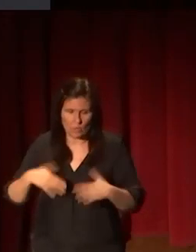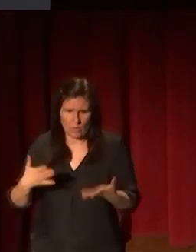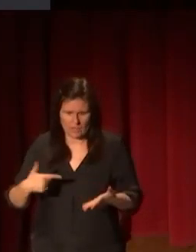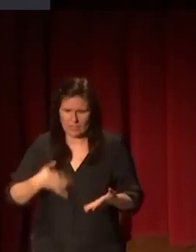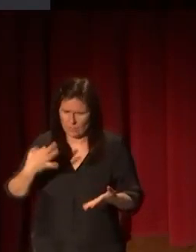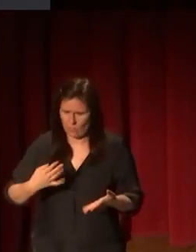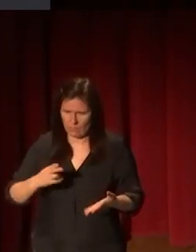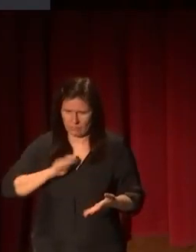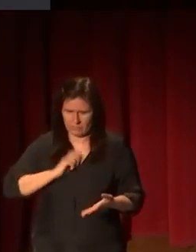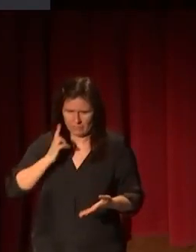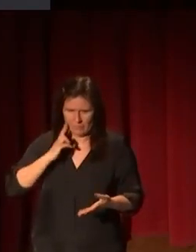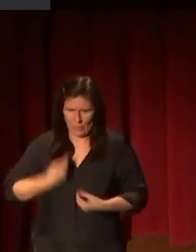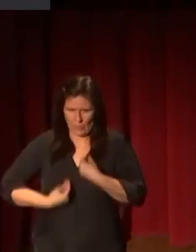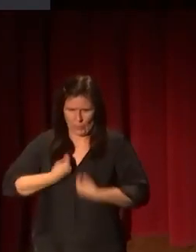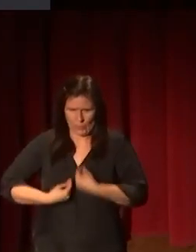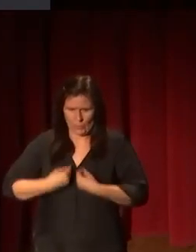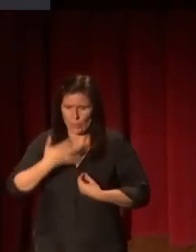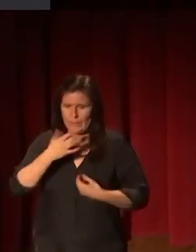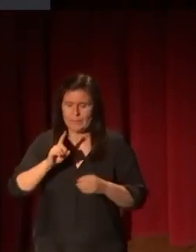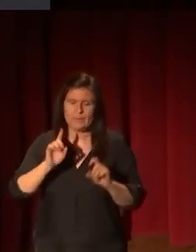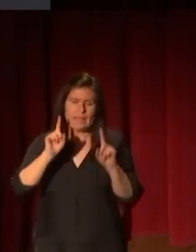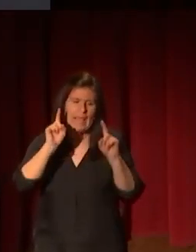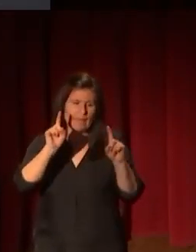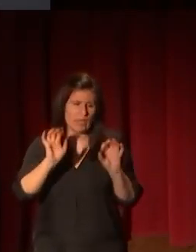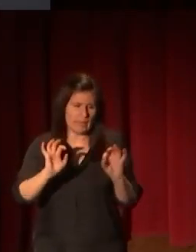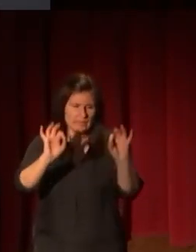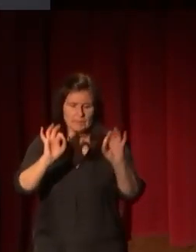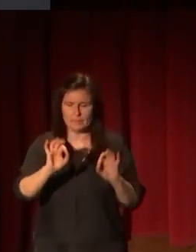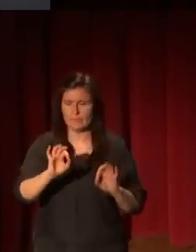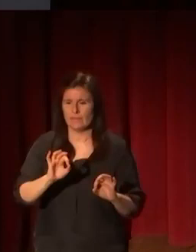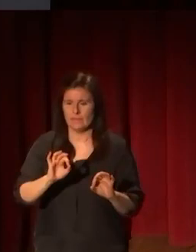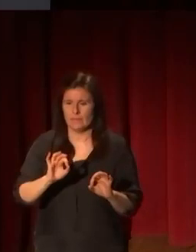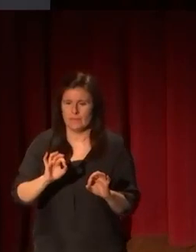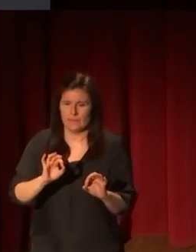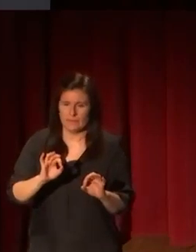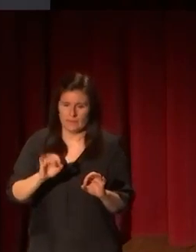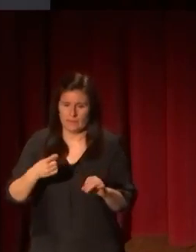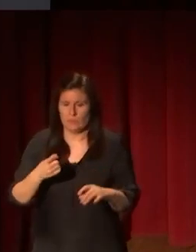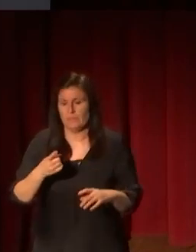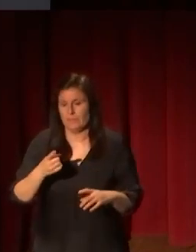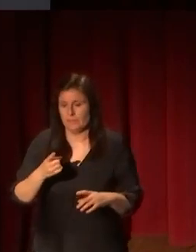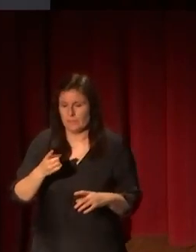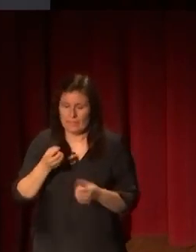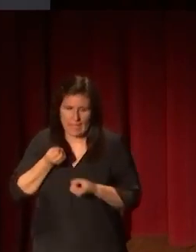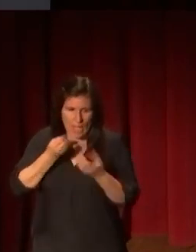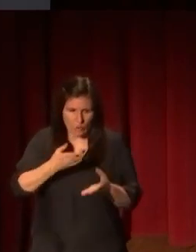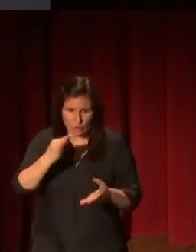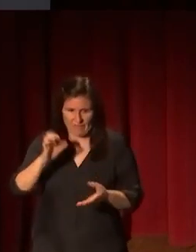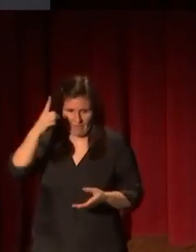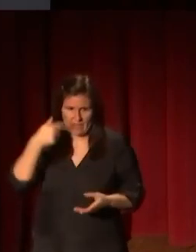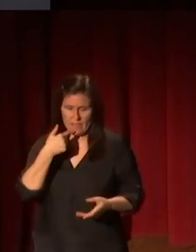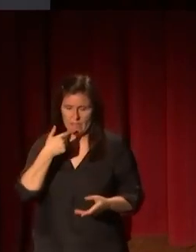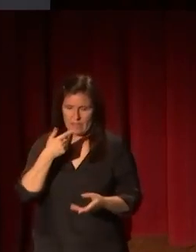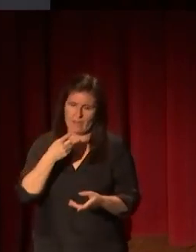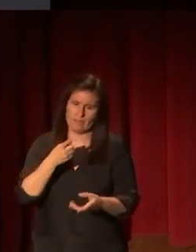aterradoras eran los aleccionadores autos de cee organizados por la inquisición para que los reos a jurasen de sus pecados y mostrase